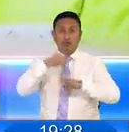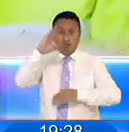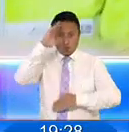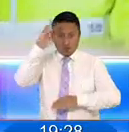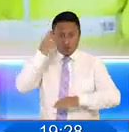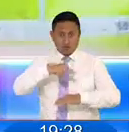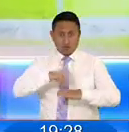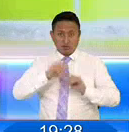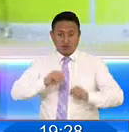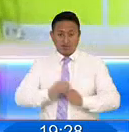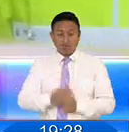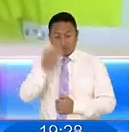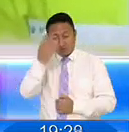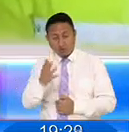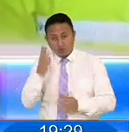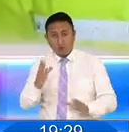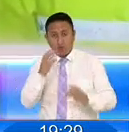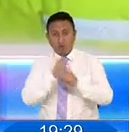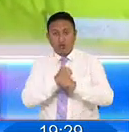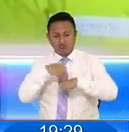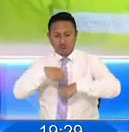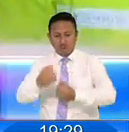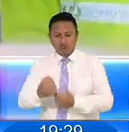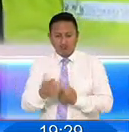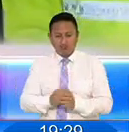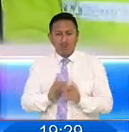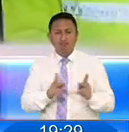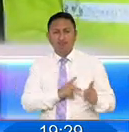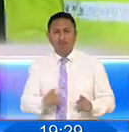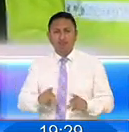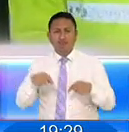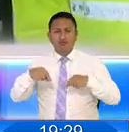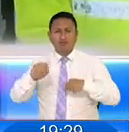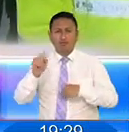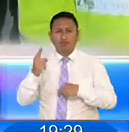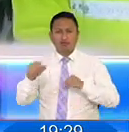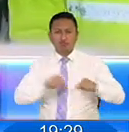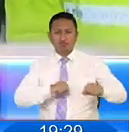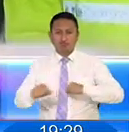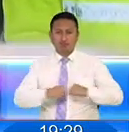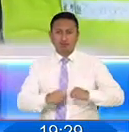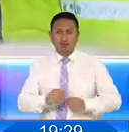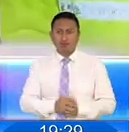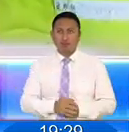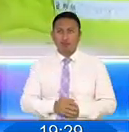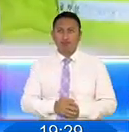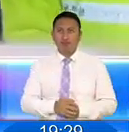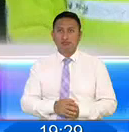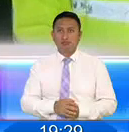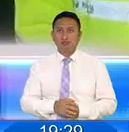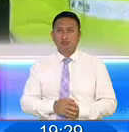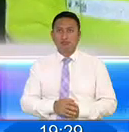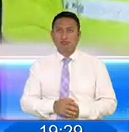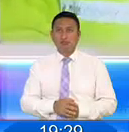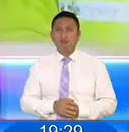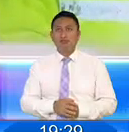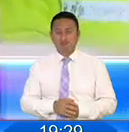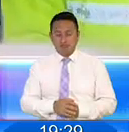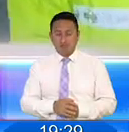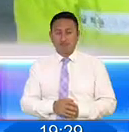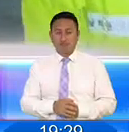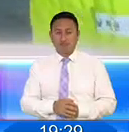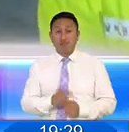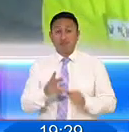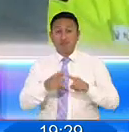Nacional. General, muy buenas noches. Coméntenos cómo está planificado este primer operativo de este toque de queda. Bueno, vamos a poner